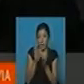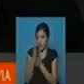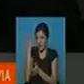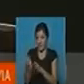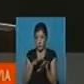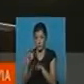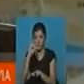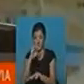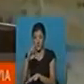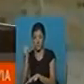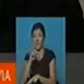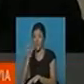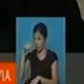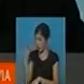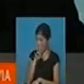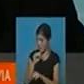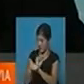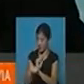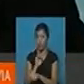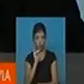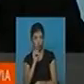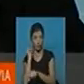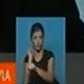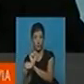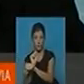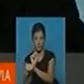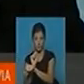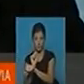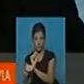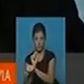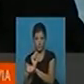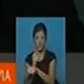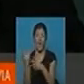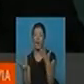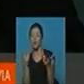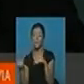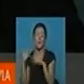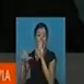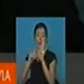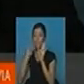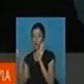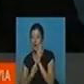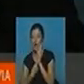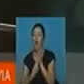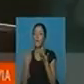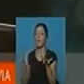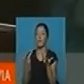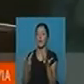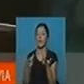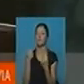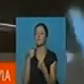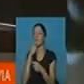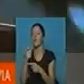está presa ella, por otra parte. Está presa en una situación que bordea la ilegalidad, digamos, porque un procesamiento por tráfico de influencias no